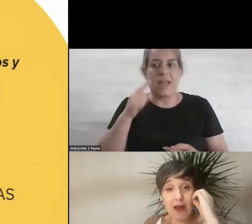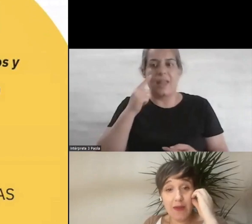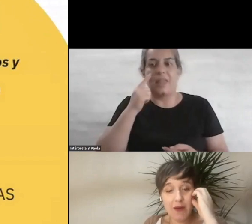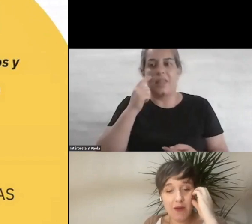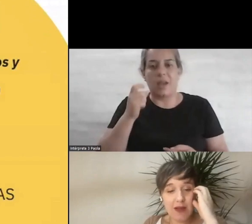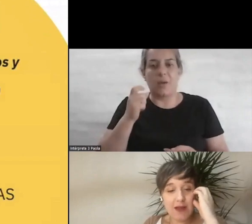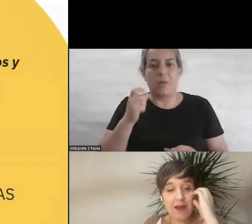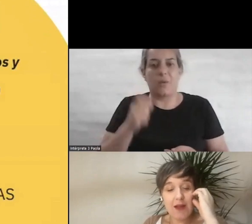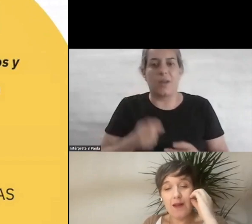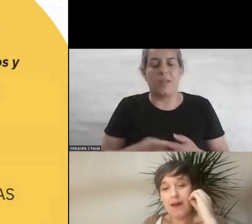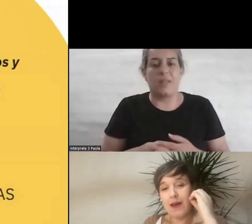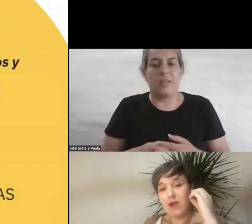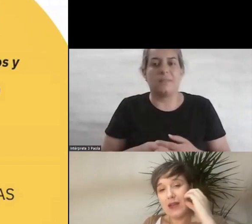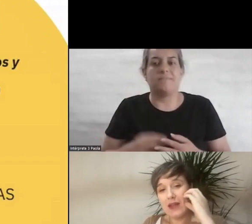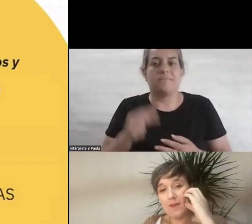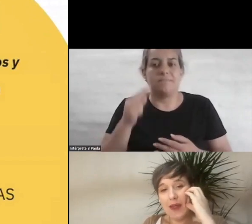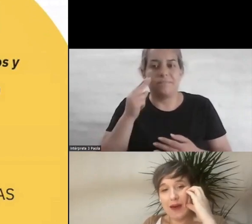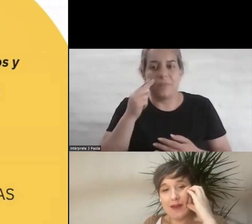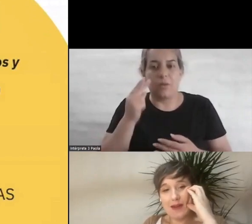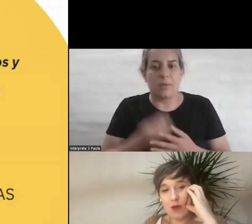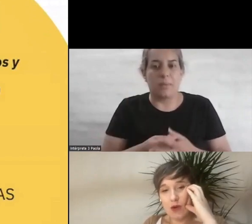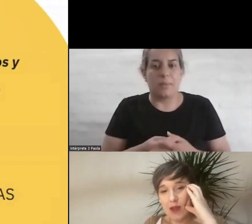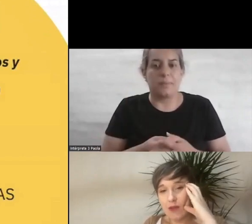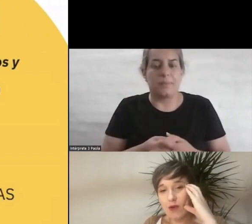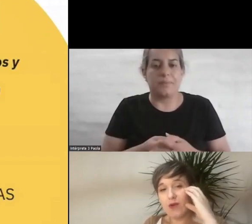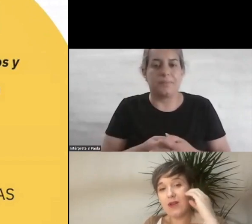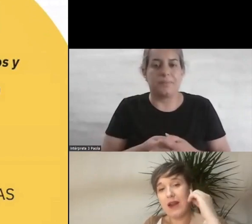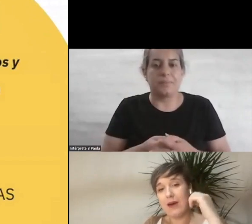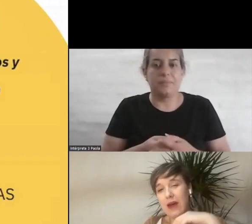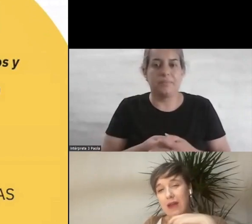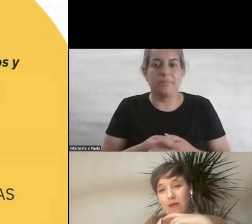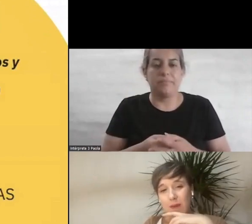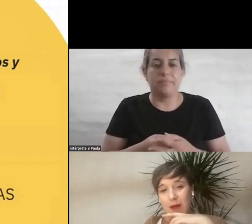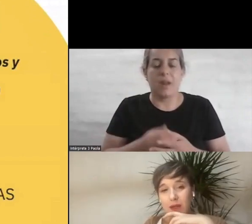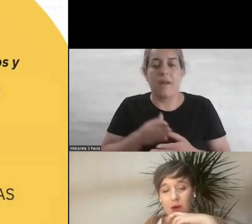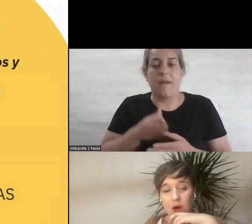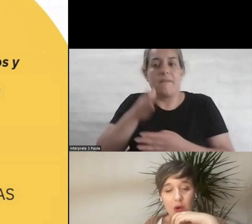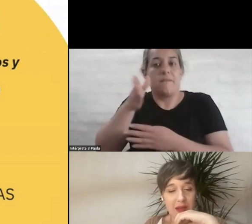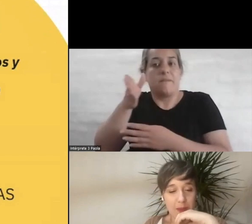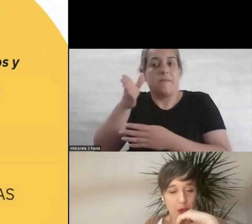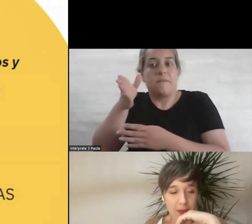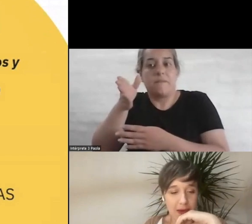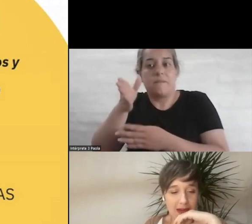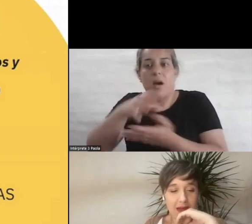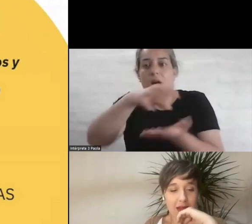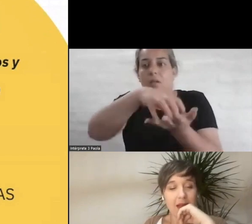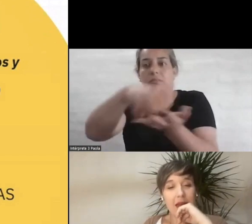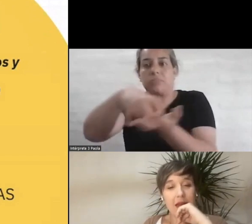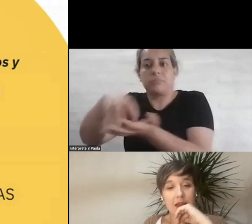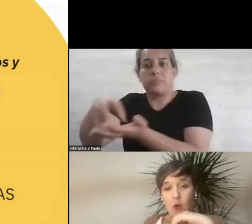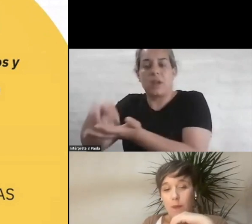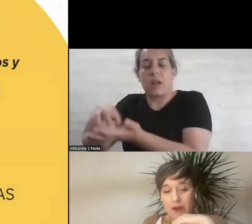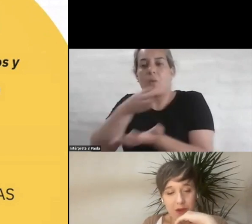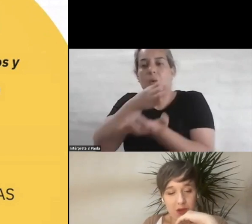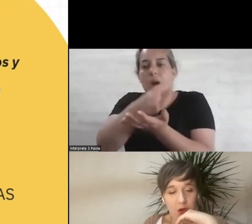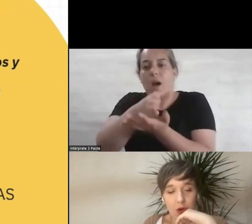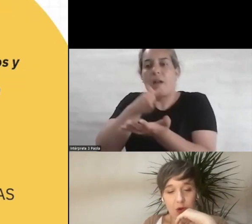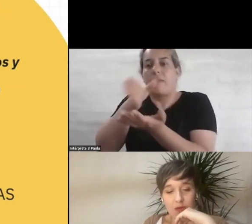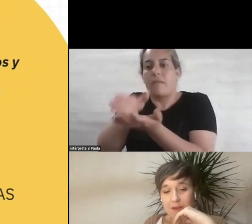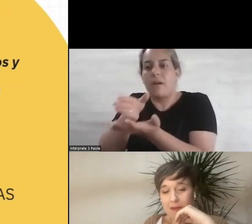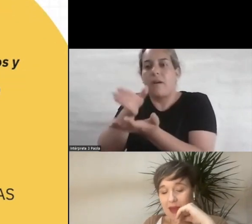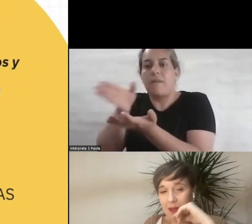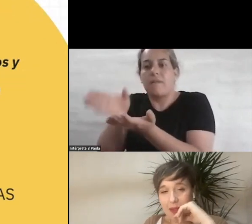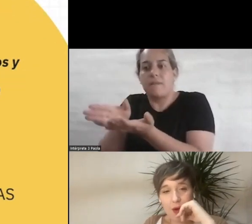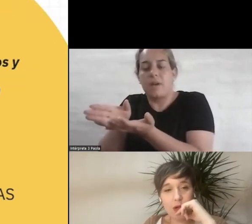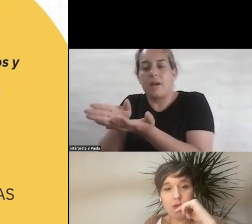observan complicaciones, ellos se desplazan a distintos centros en la búsqueda de información, de pruebas, tienen un parto